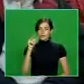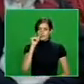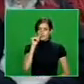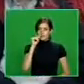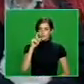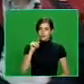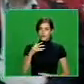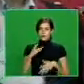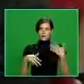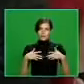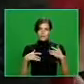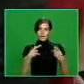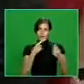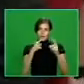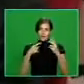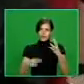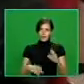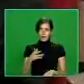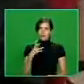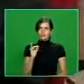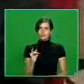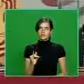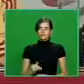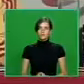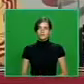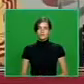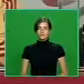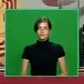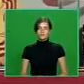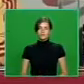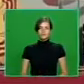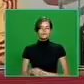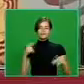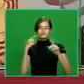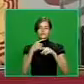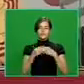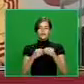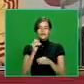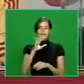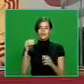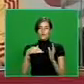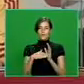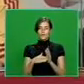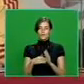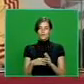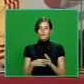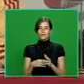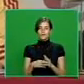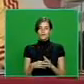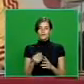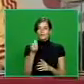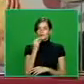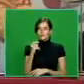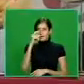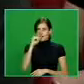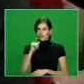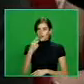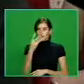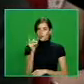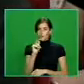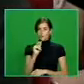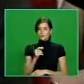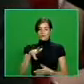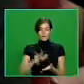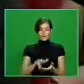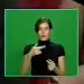varios eventos por allí tenemos la meta de llevar a 500,000 muchachos este año nos quedan 4 meses ya están